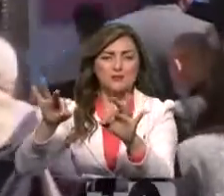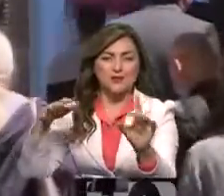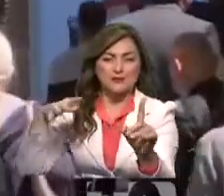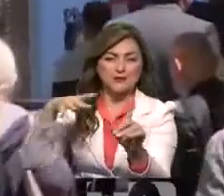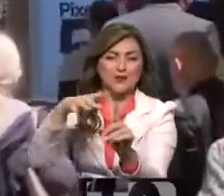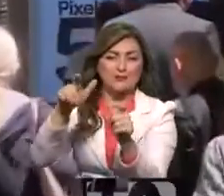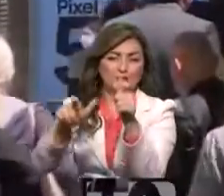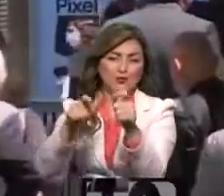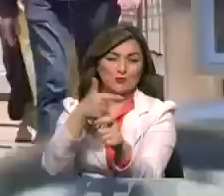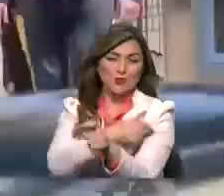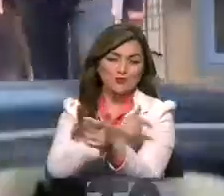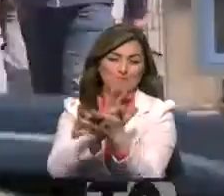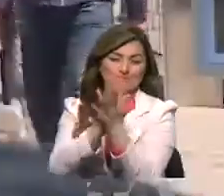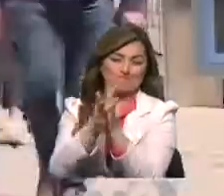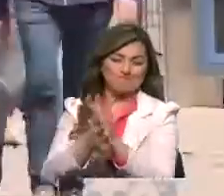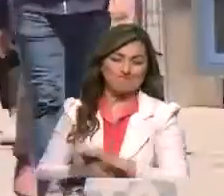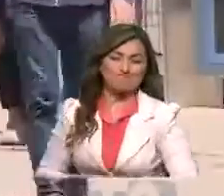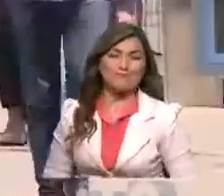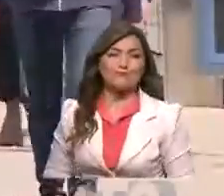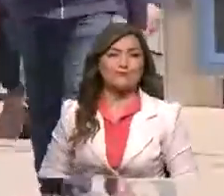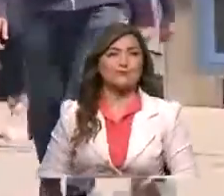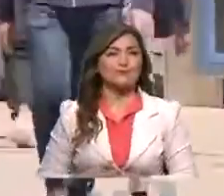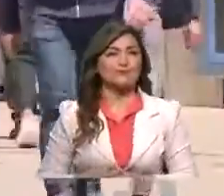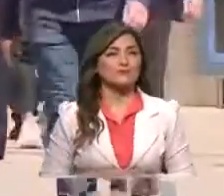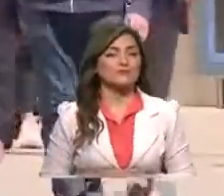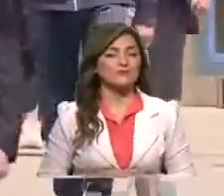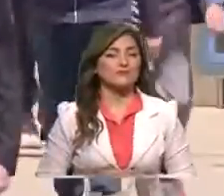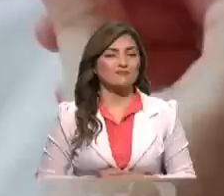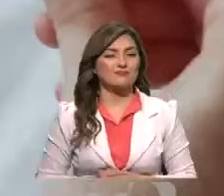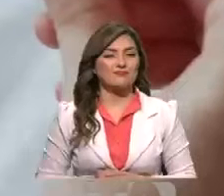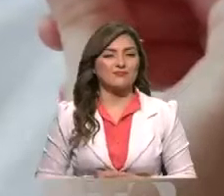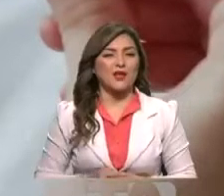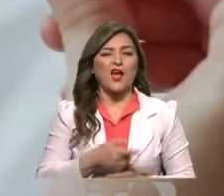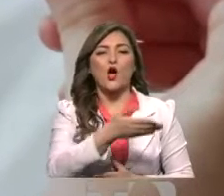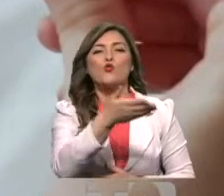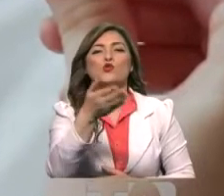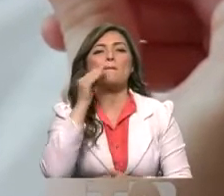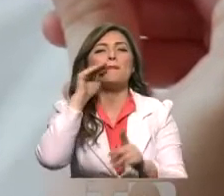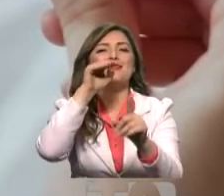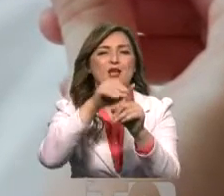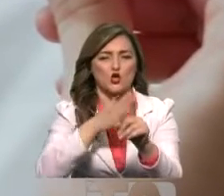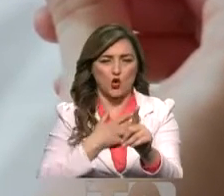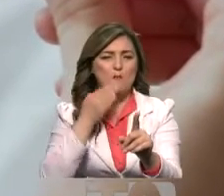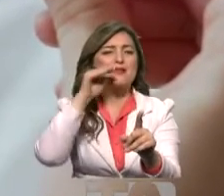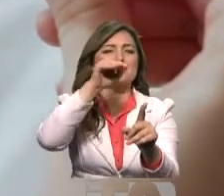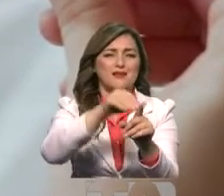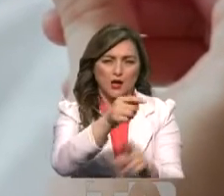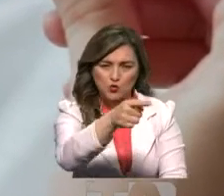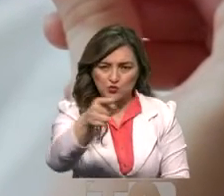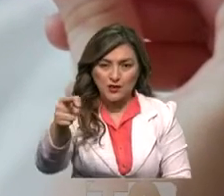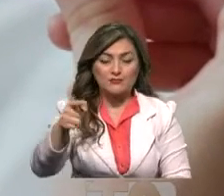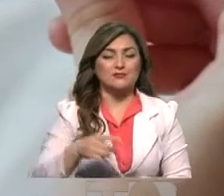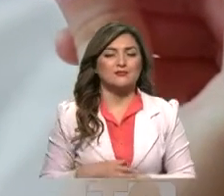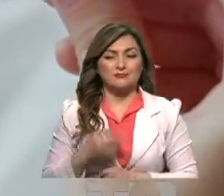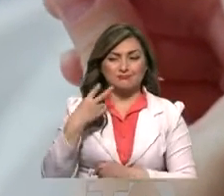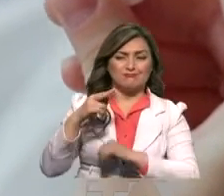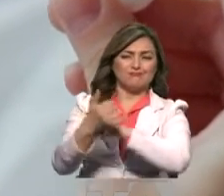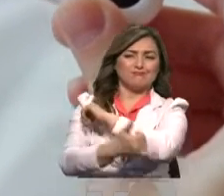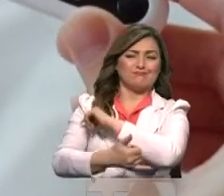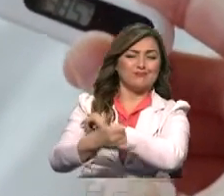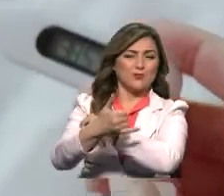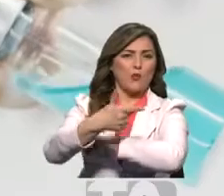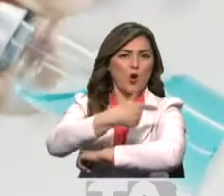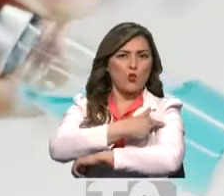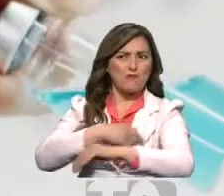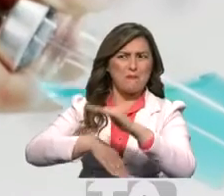atacar a las personas no vacunadas. ¿Cuál es el mensaje que yo les quiero dar a ustedes? Si nosotros vemos que países con alta tasa